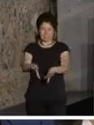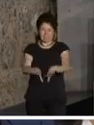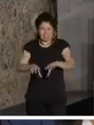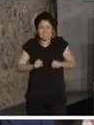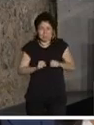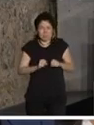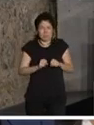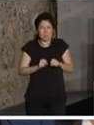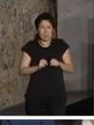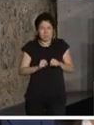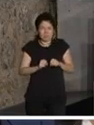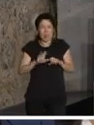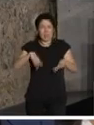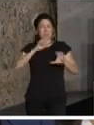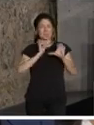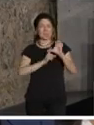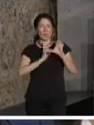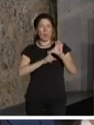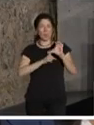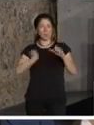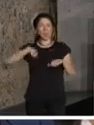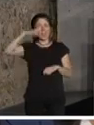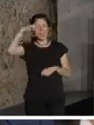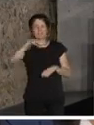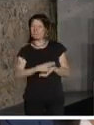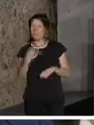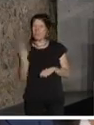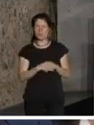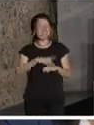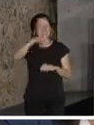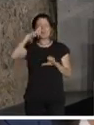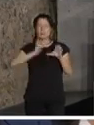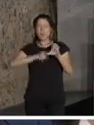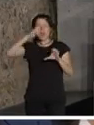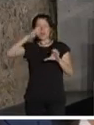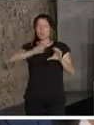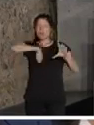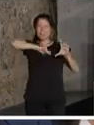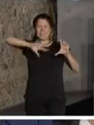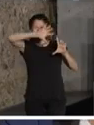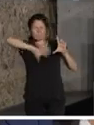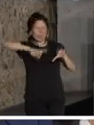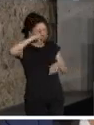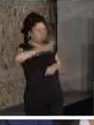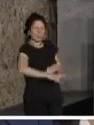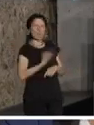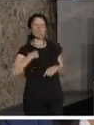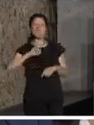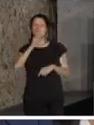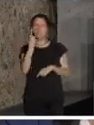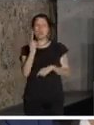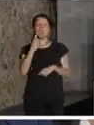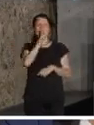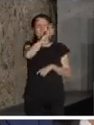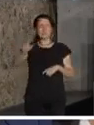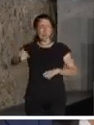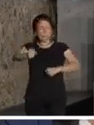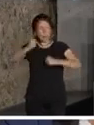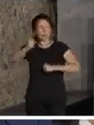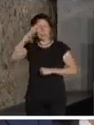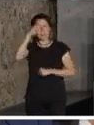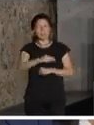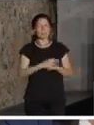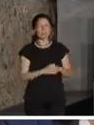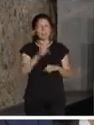esta región haga que a extremadura se la respete que se la respete en España pero sobre todo que la respeten los poderosos que